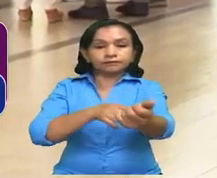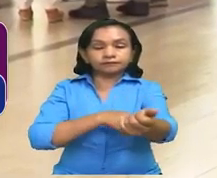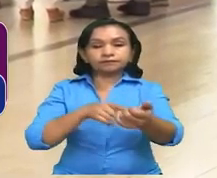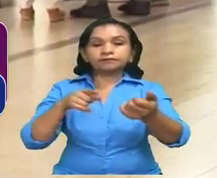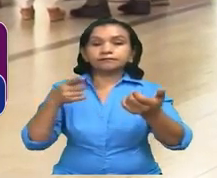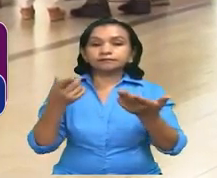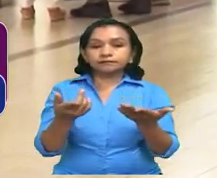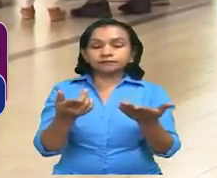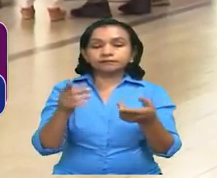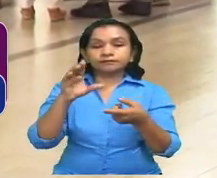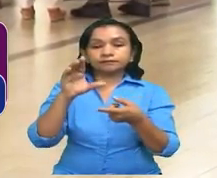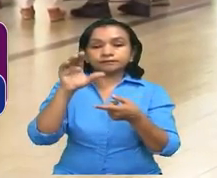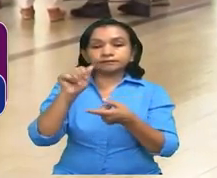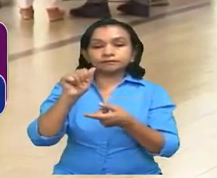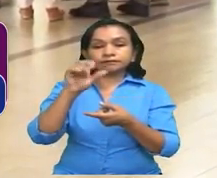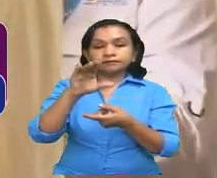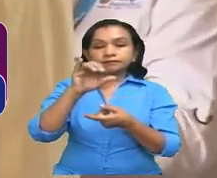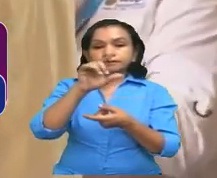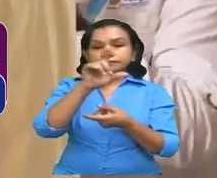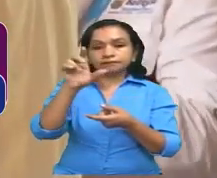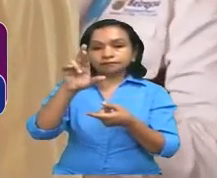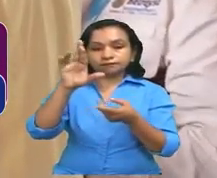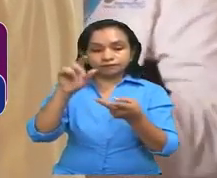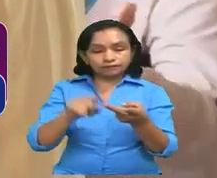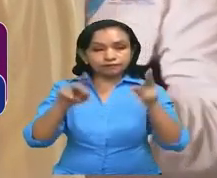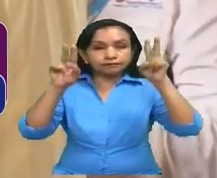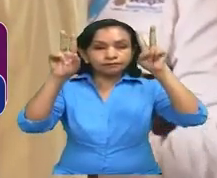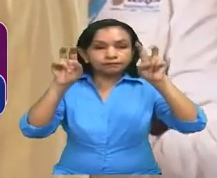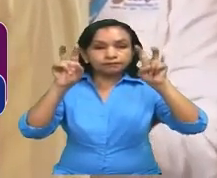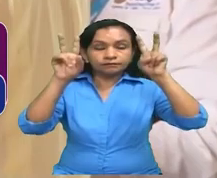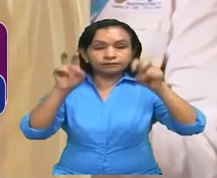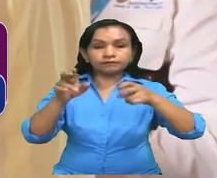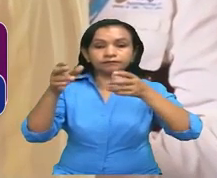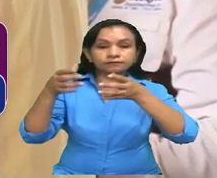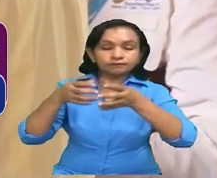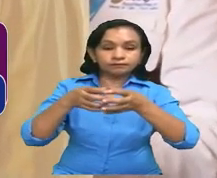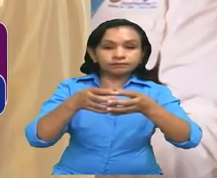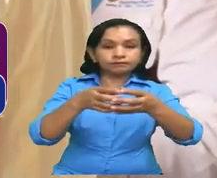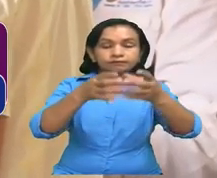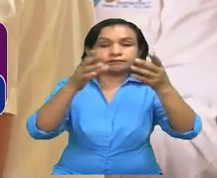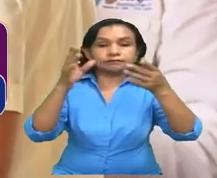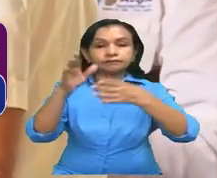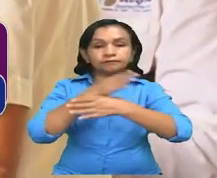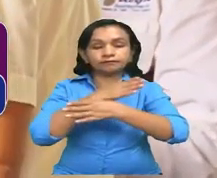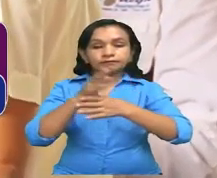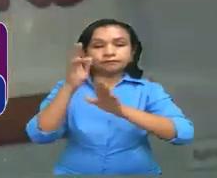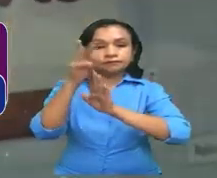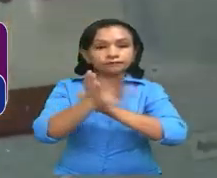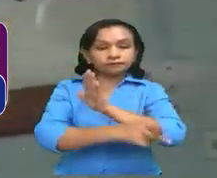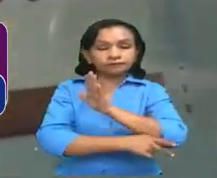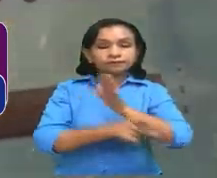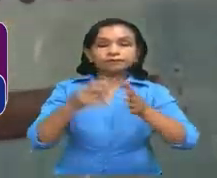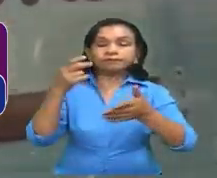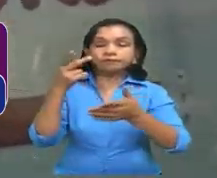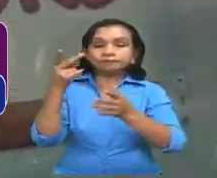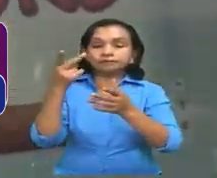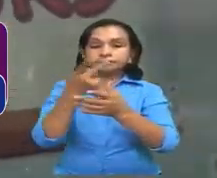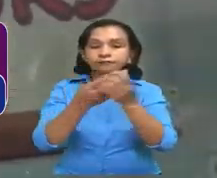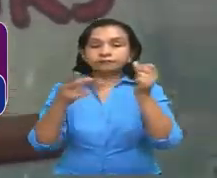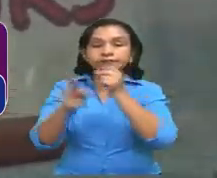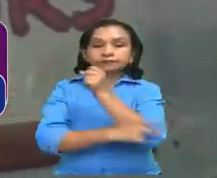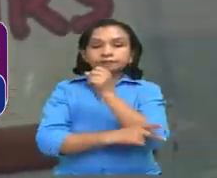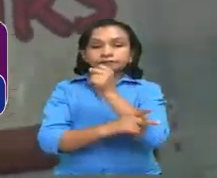no solamente del país como tal, sino de estos pueblos hermanos, y no solo un esfuerzo del Instituto Nicaragüense de Turismo, también hemos tenido